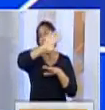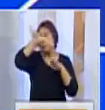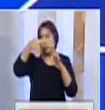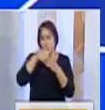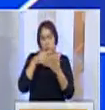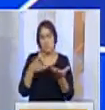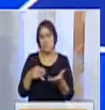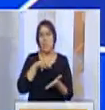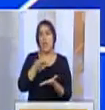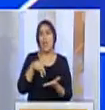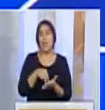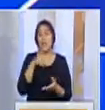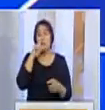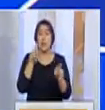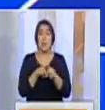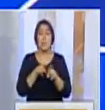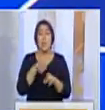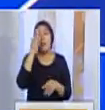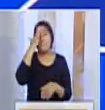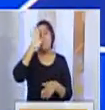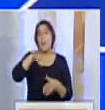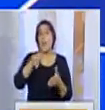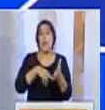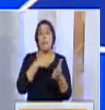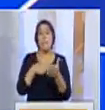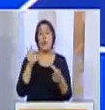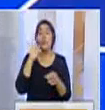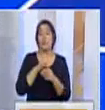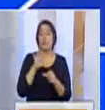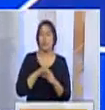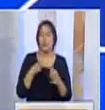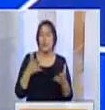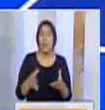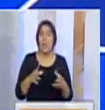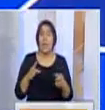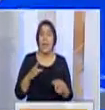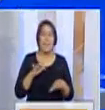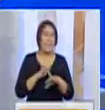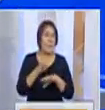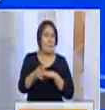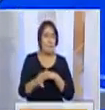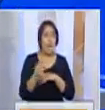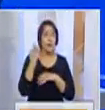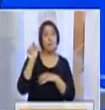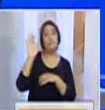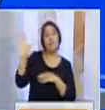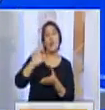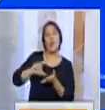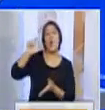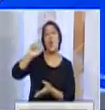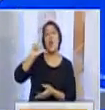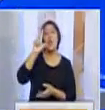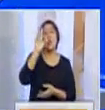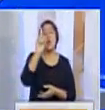mañana vamos a estar emitiendo nuestro voto tempranito en el Colegio Don Bosco. Perfecto. ¿Verdad? Y tal vez